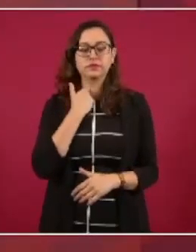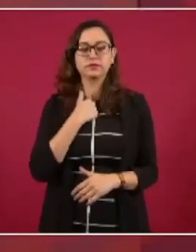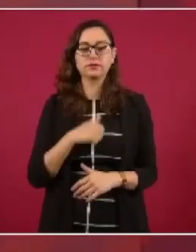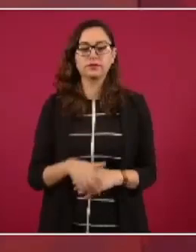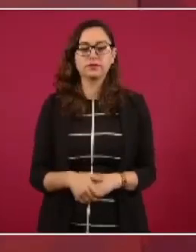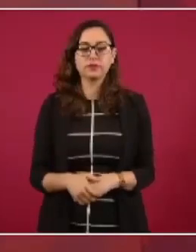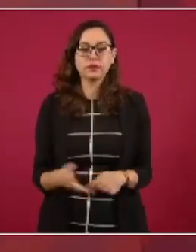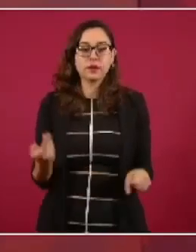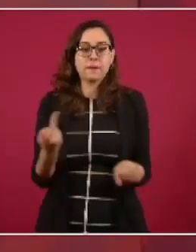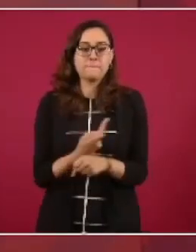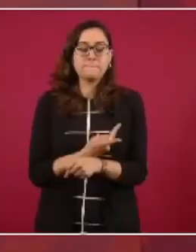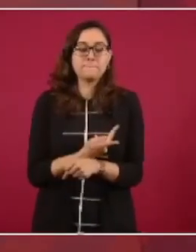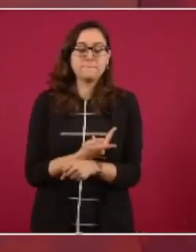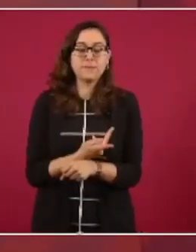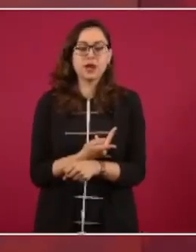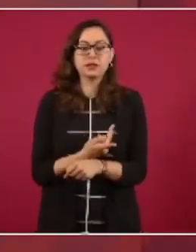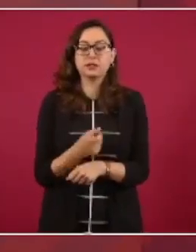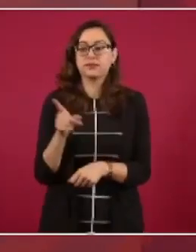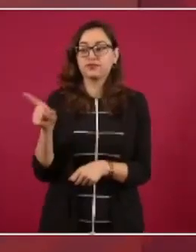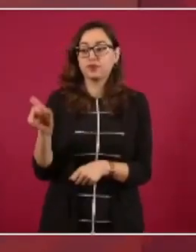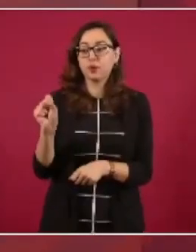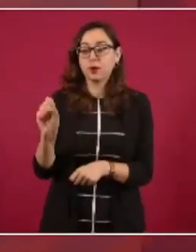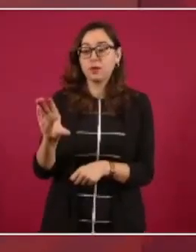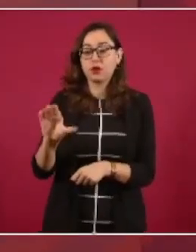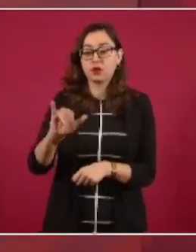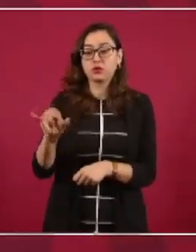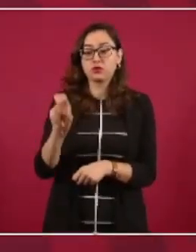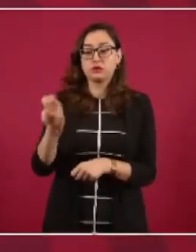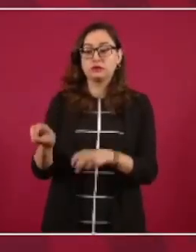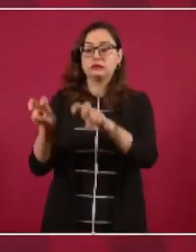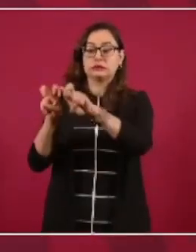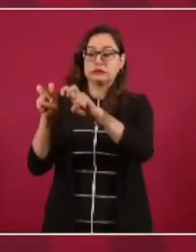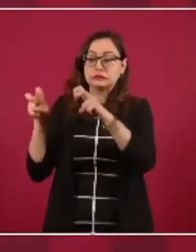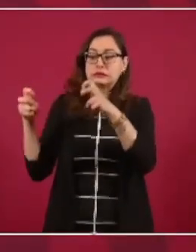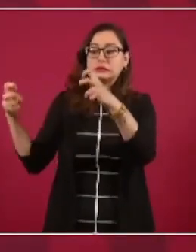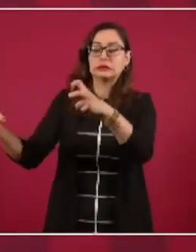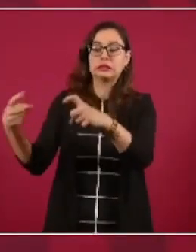de recomendados